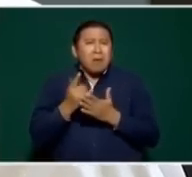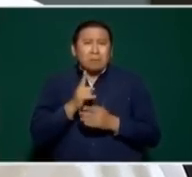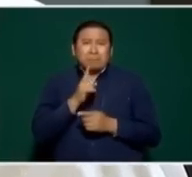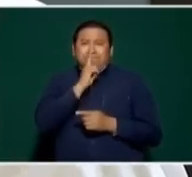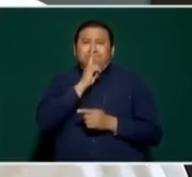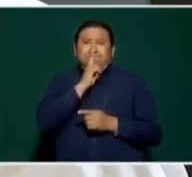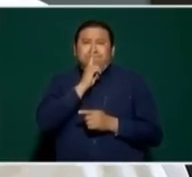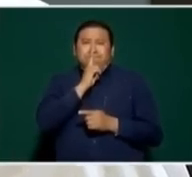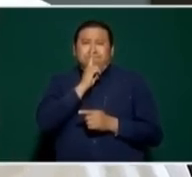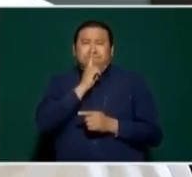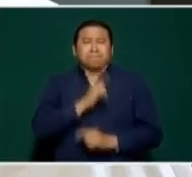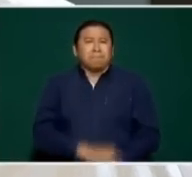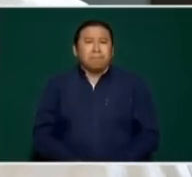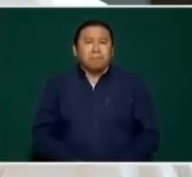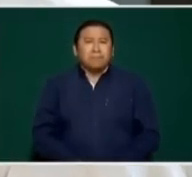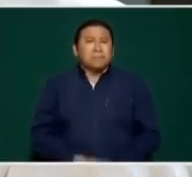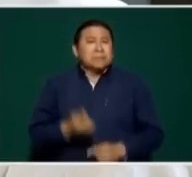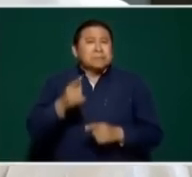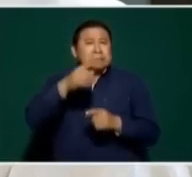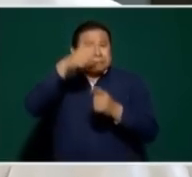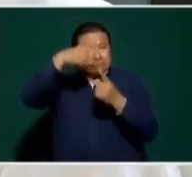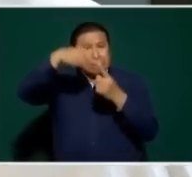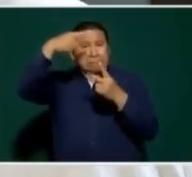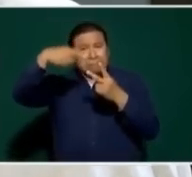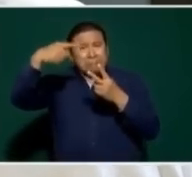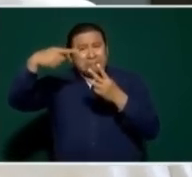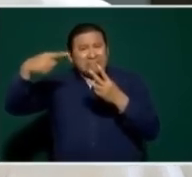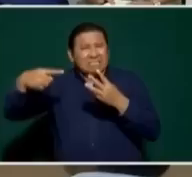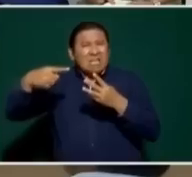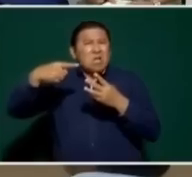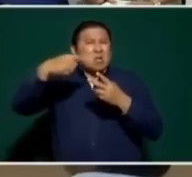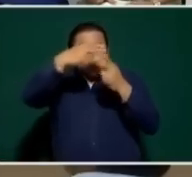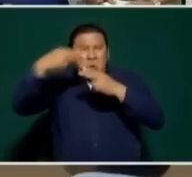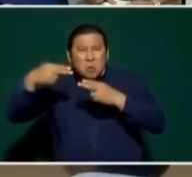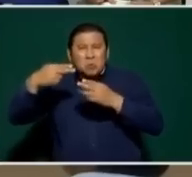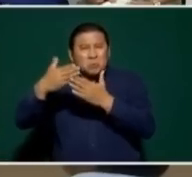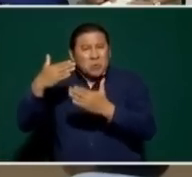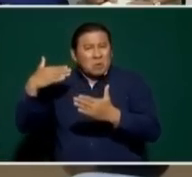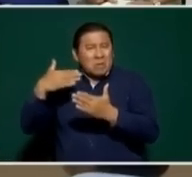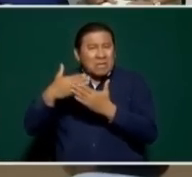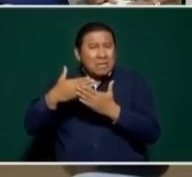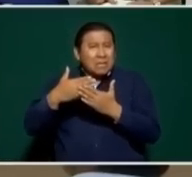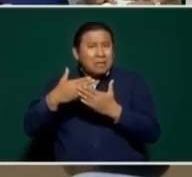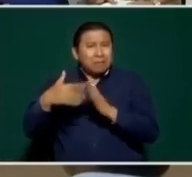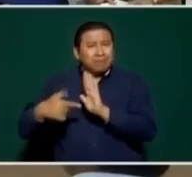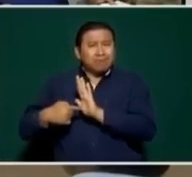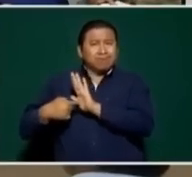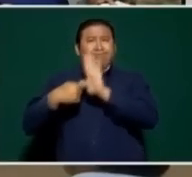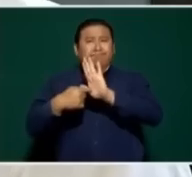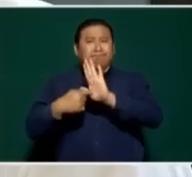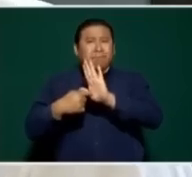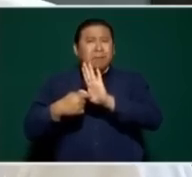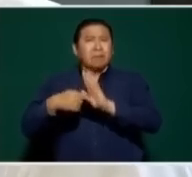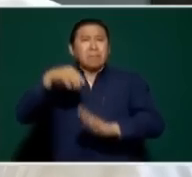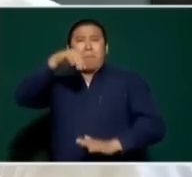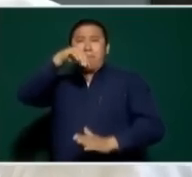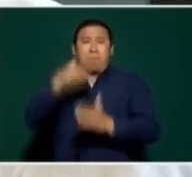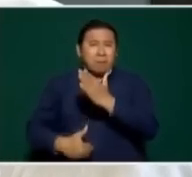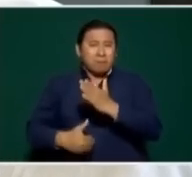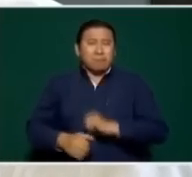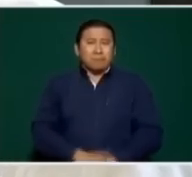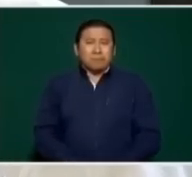impunidad? Todos esos negocios jugosos que se hacían al amparo del poder público se